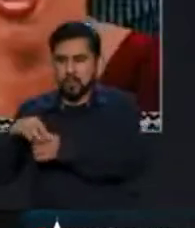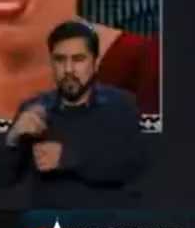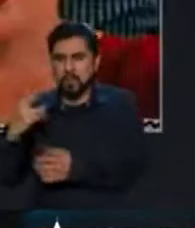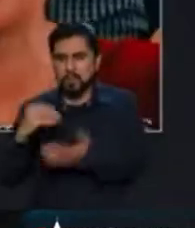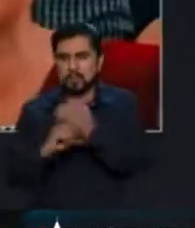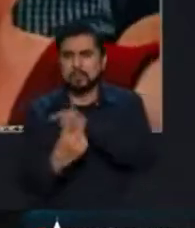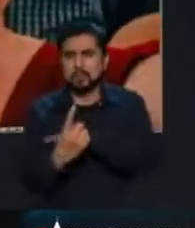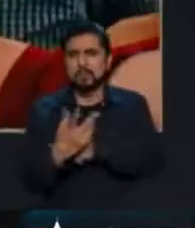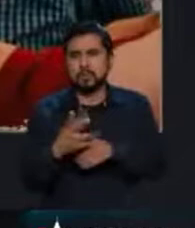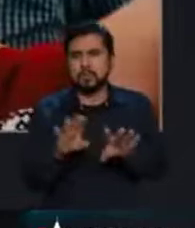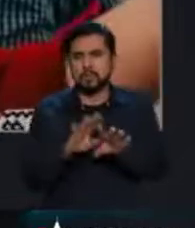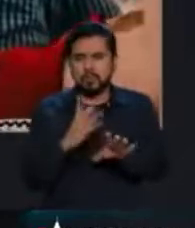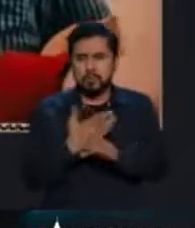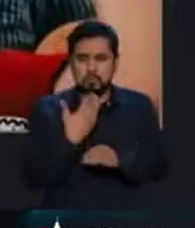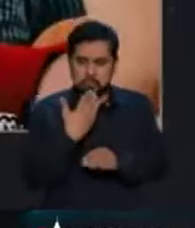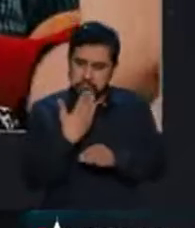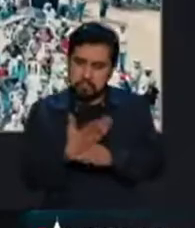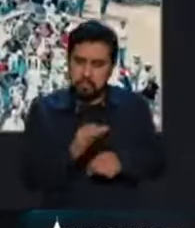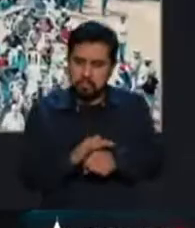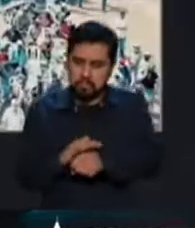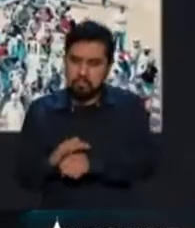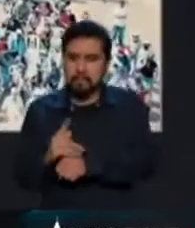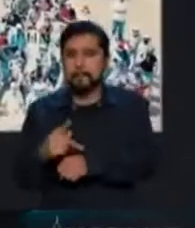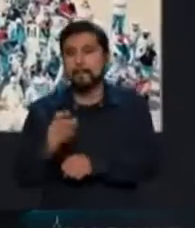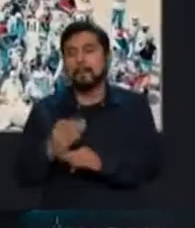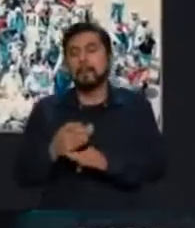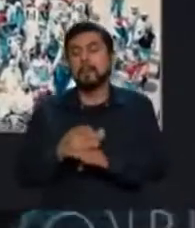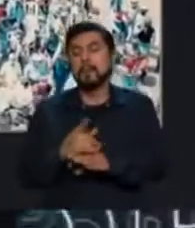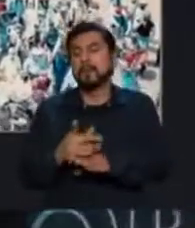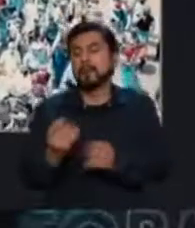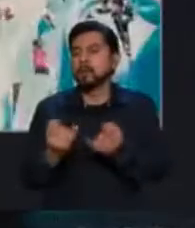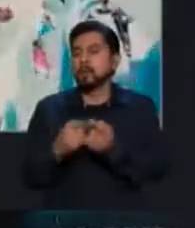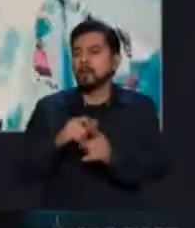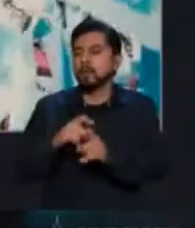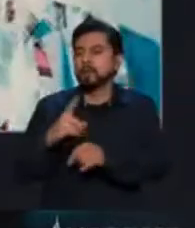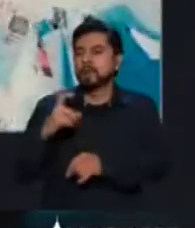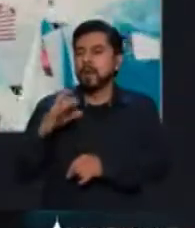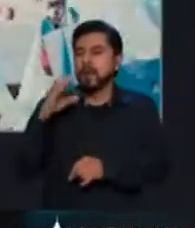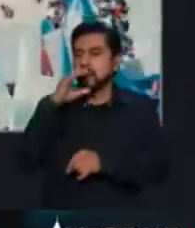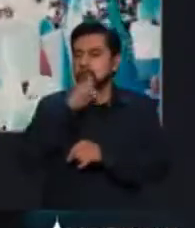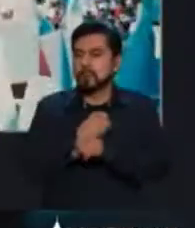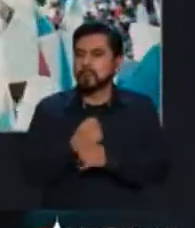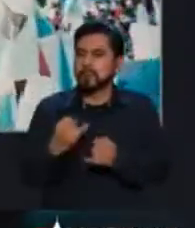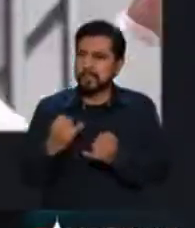defendió muy bien su plaza, ahora está defendiendo Aguascalientes.